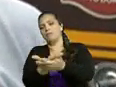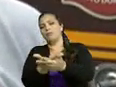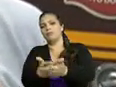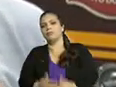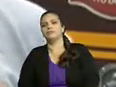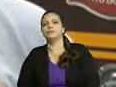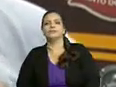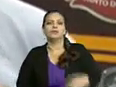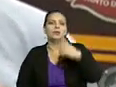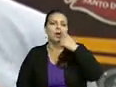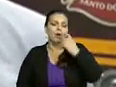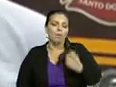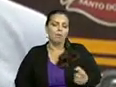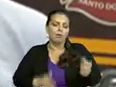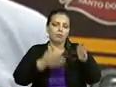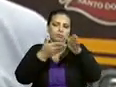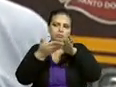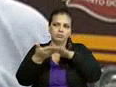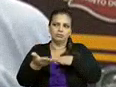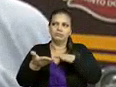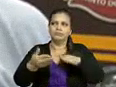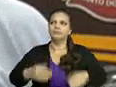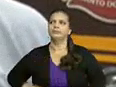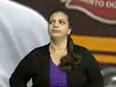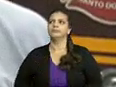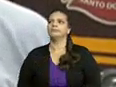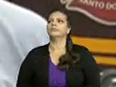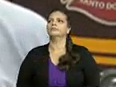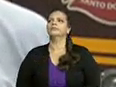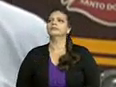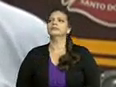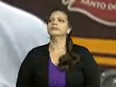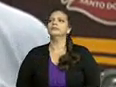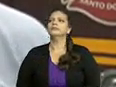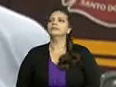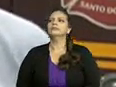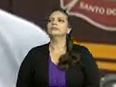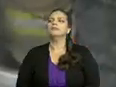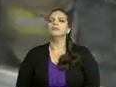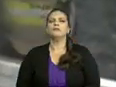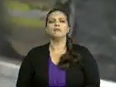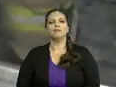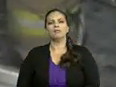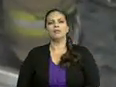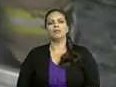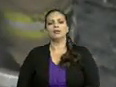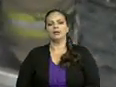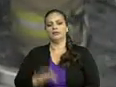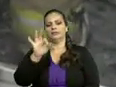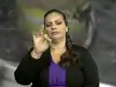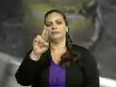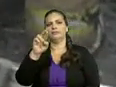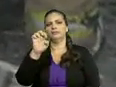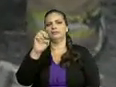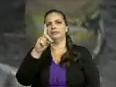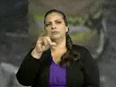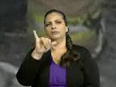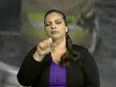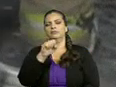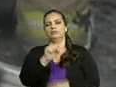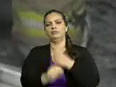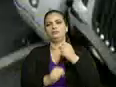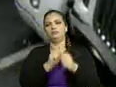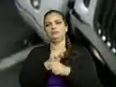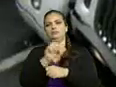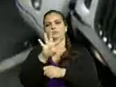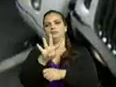una persona fallecida. Que es el conductor. Al parecer ha viajado solo. Como Freddy Cedeño, de 46 años, fue identificado